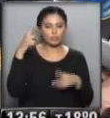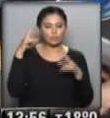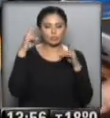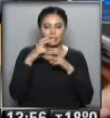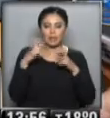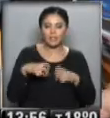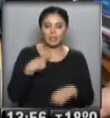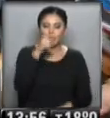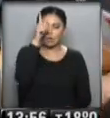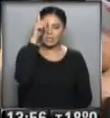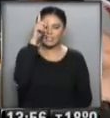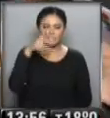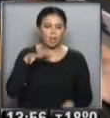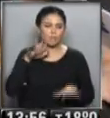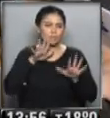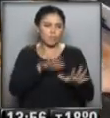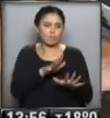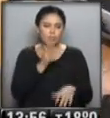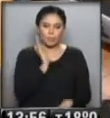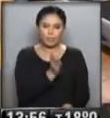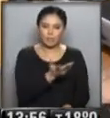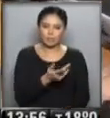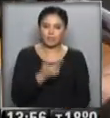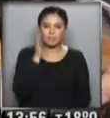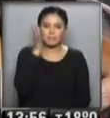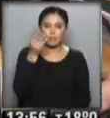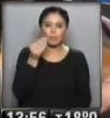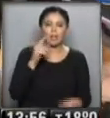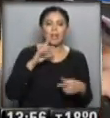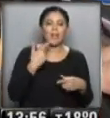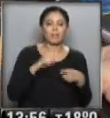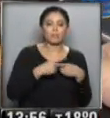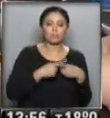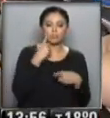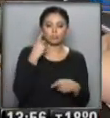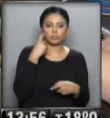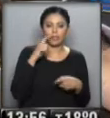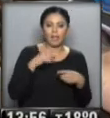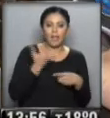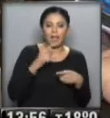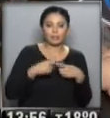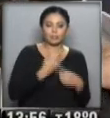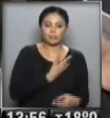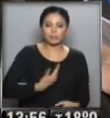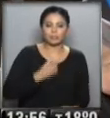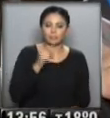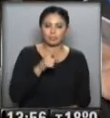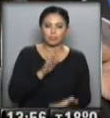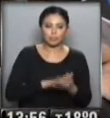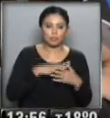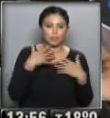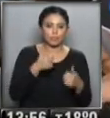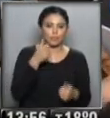la policía reprime o abusa de su poder en función del control político o la conducción política que se ejerza sobre la fuerza de